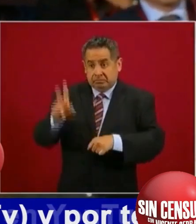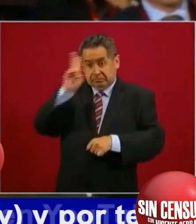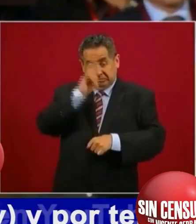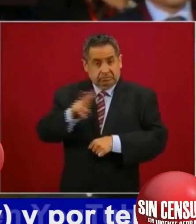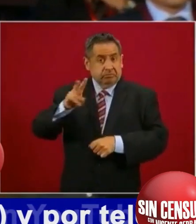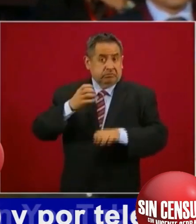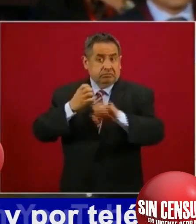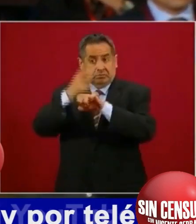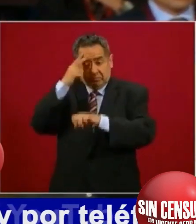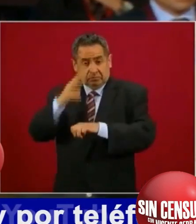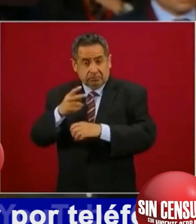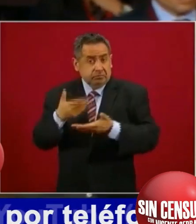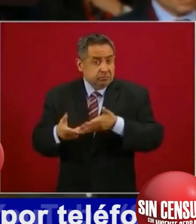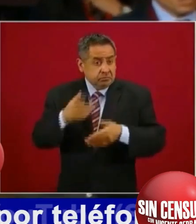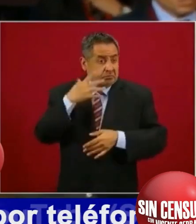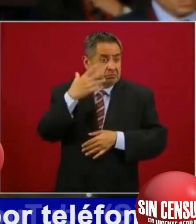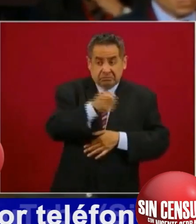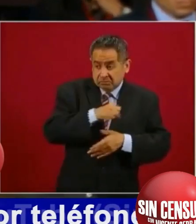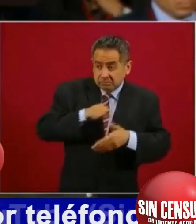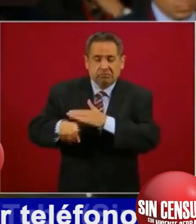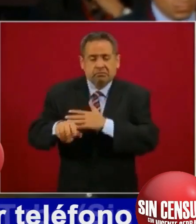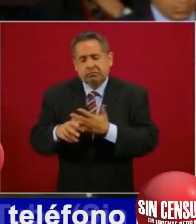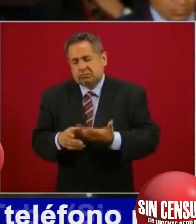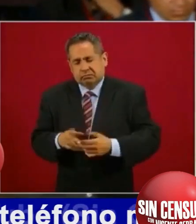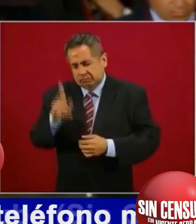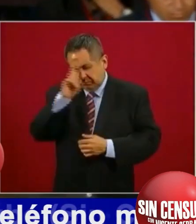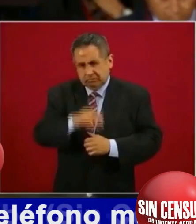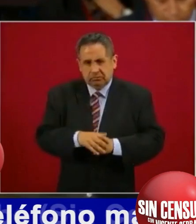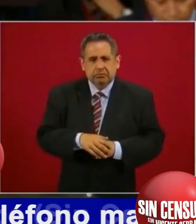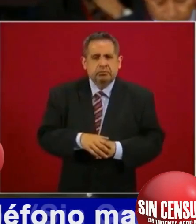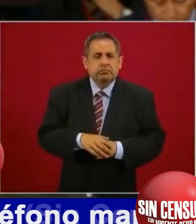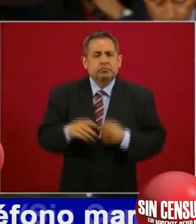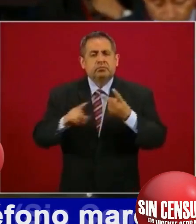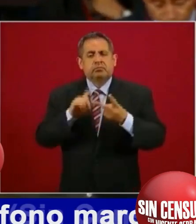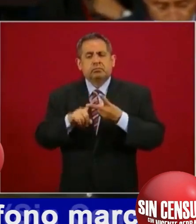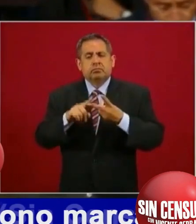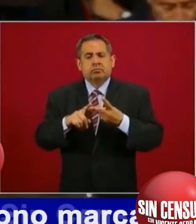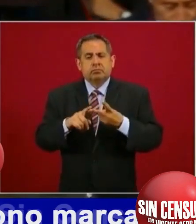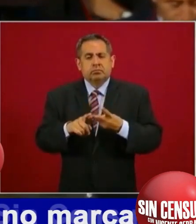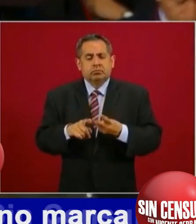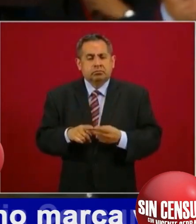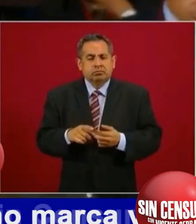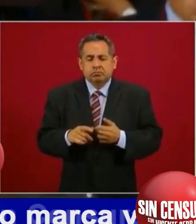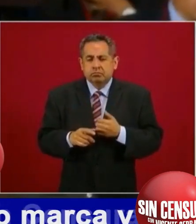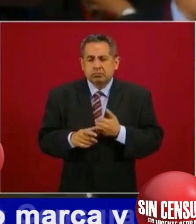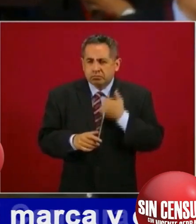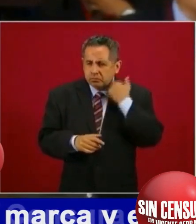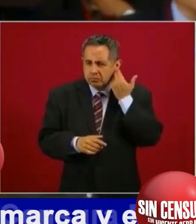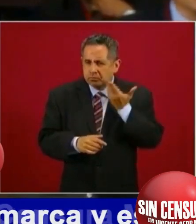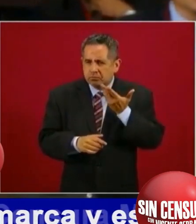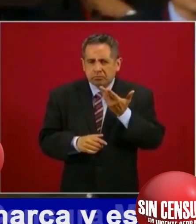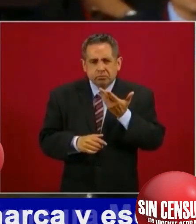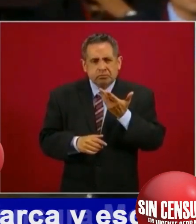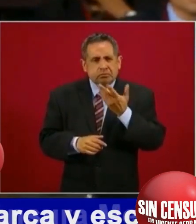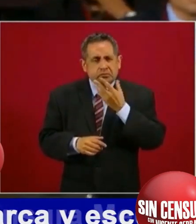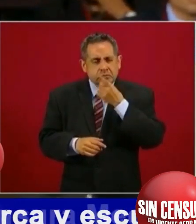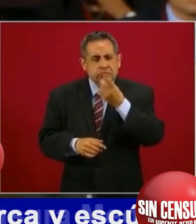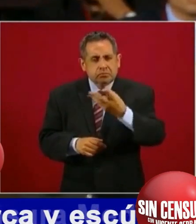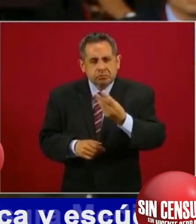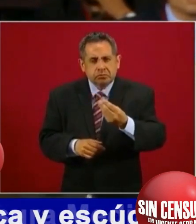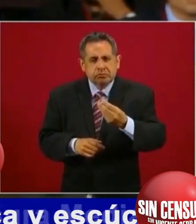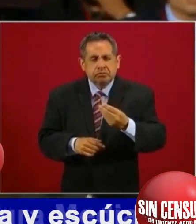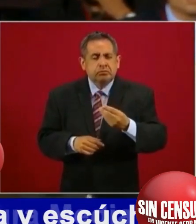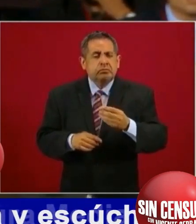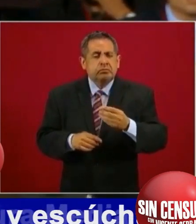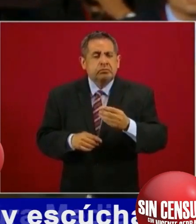Estado de México. Me parece que es tremendo este punto. El otro aspecto que la otra pregunta que le quiero exponer, presidente, es respecto al